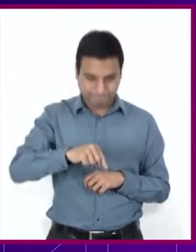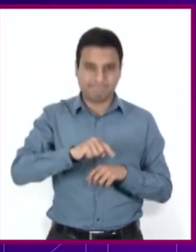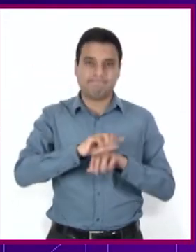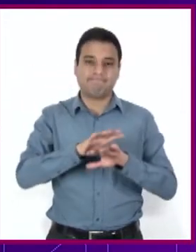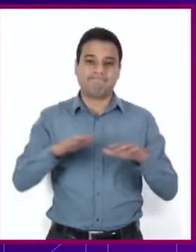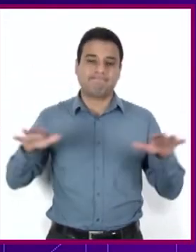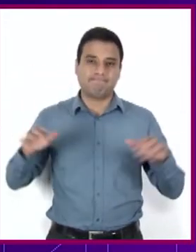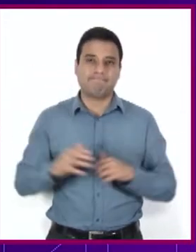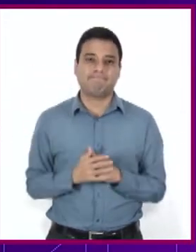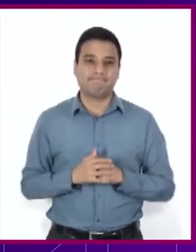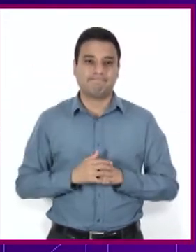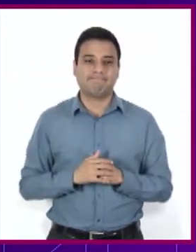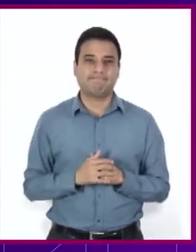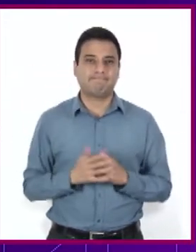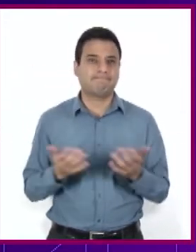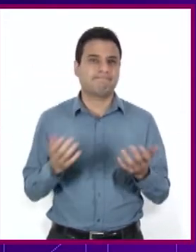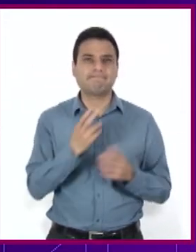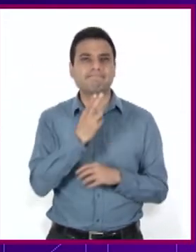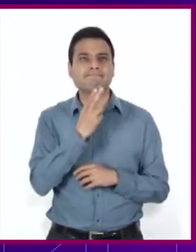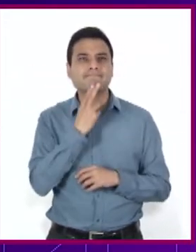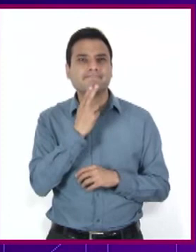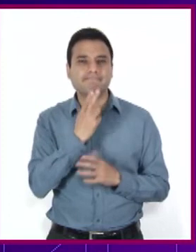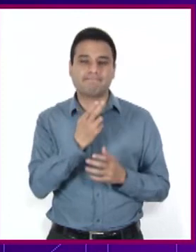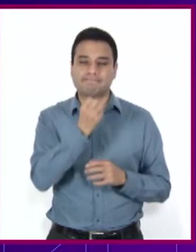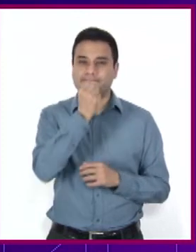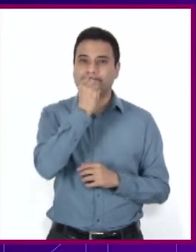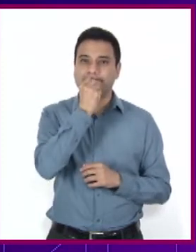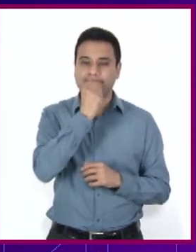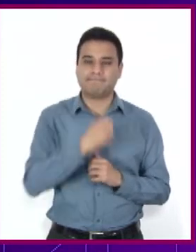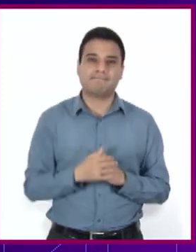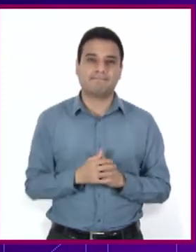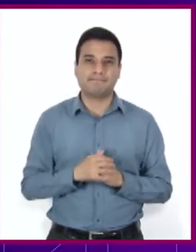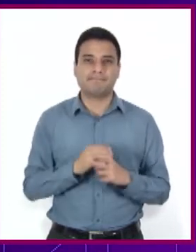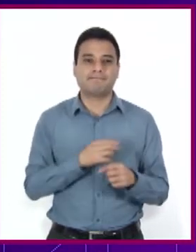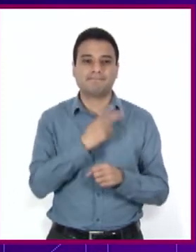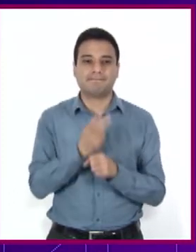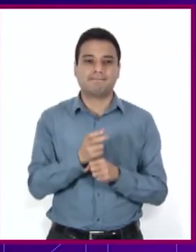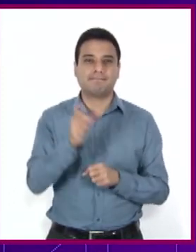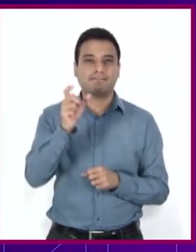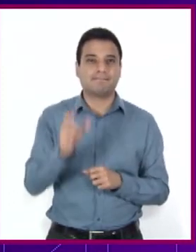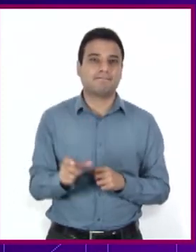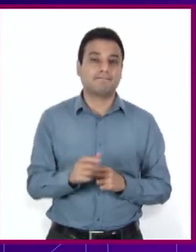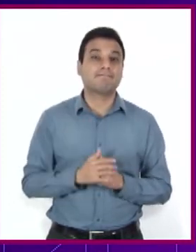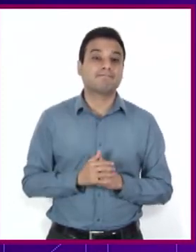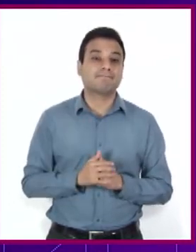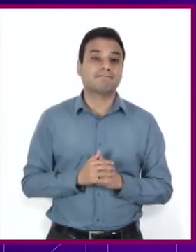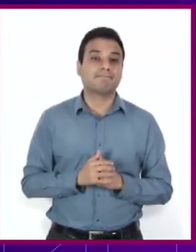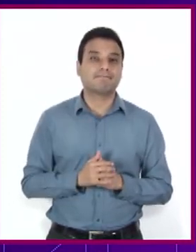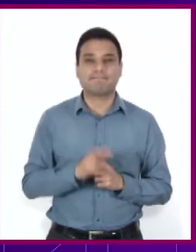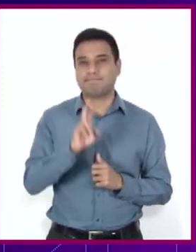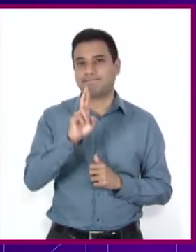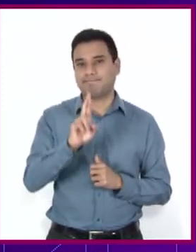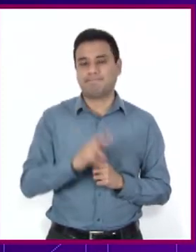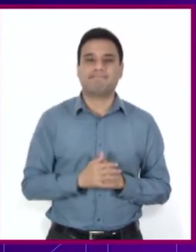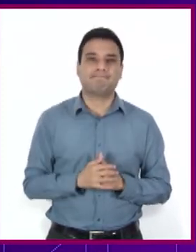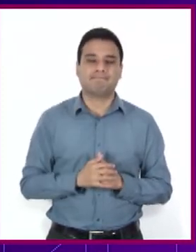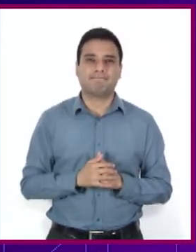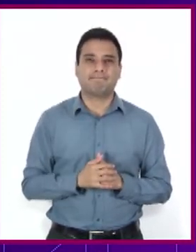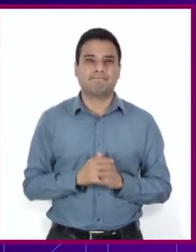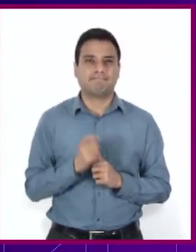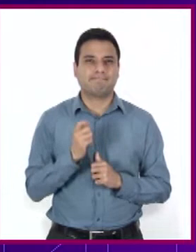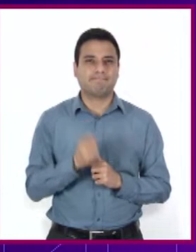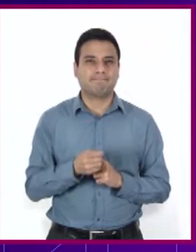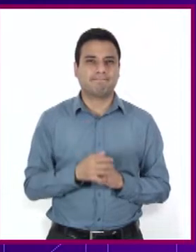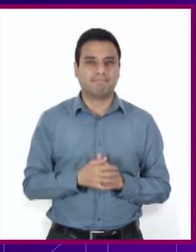Sus unidades están dadas en segundos. En la segunda columna se encuentran los valores de R, que corresponden